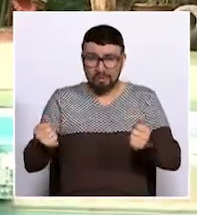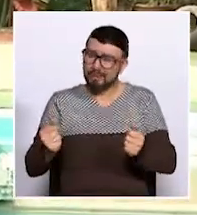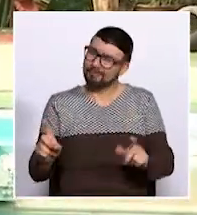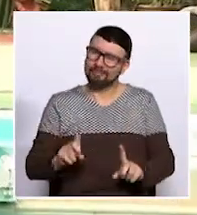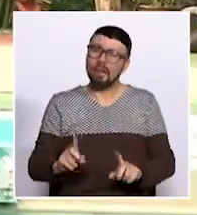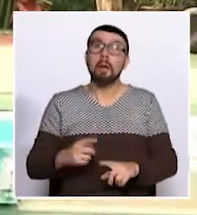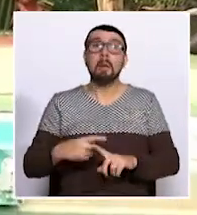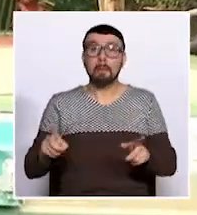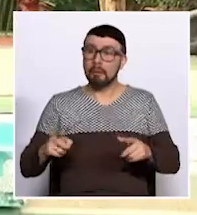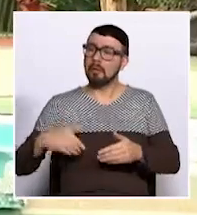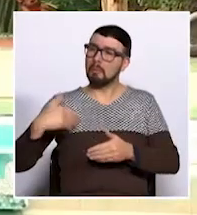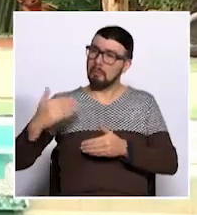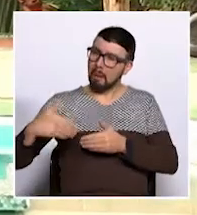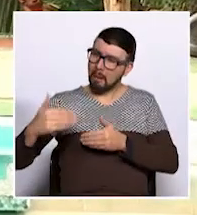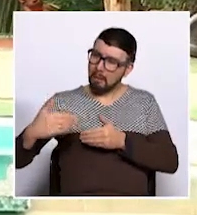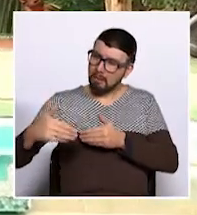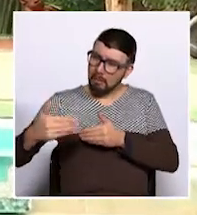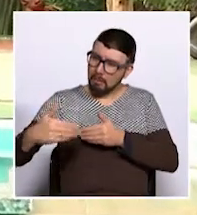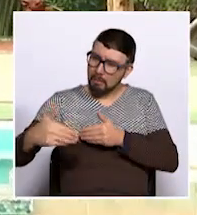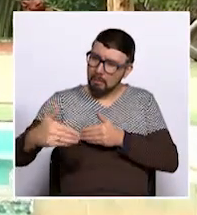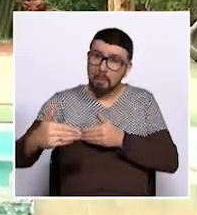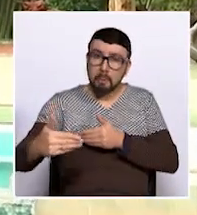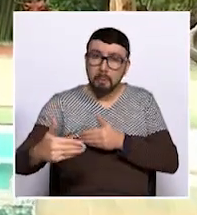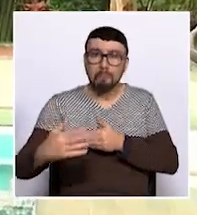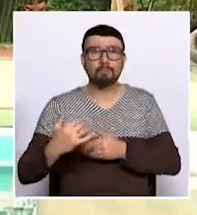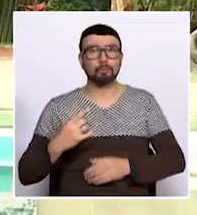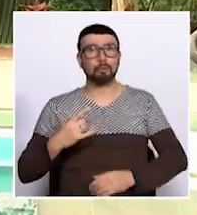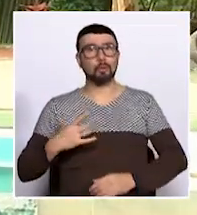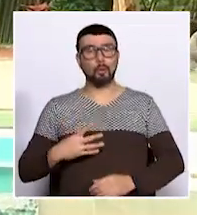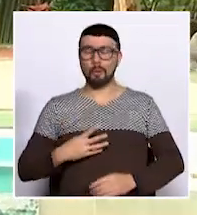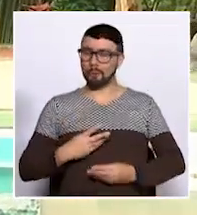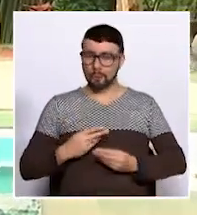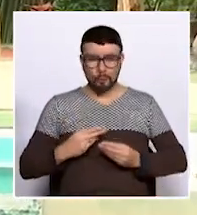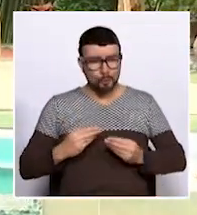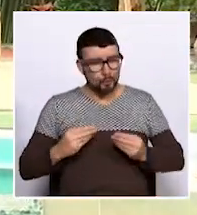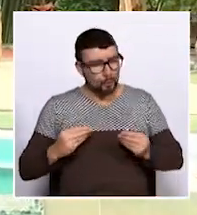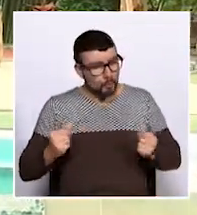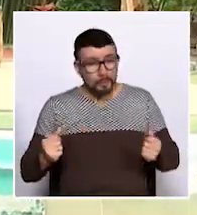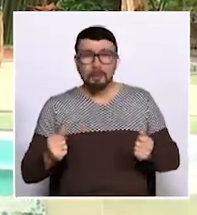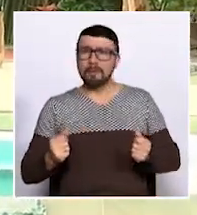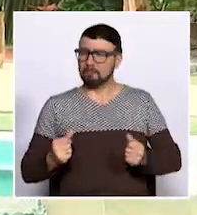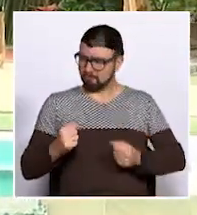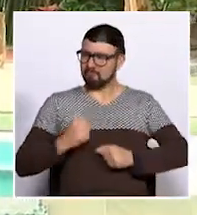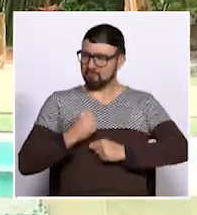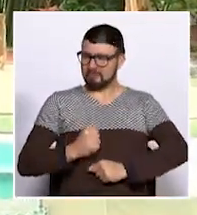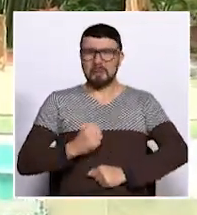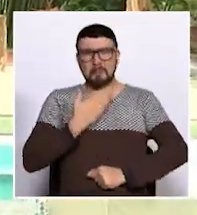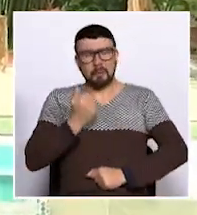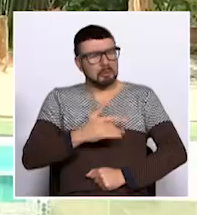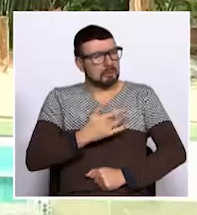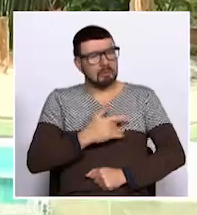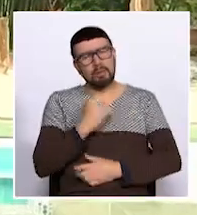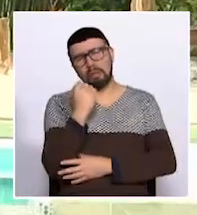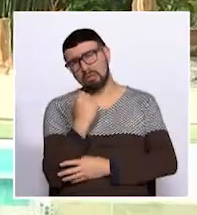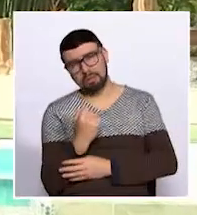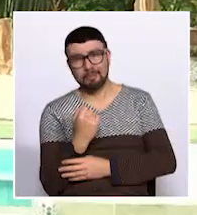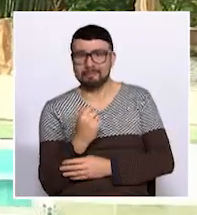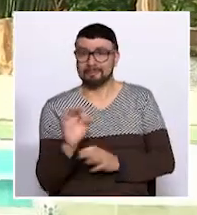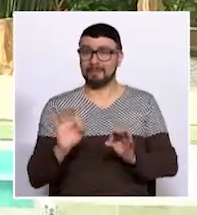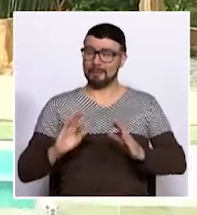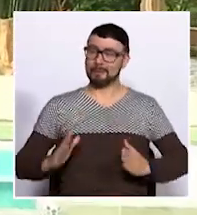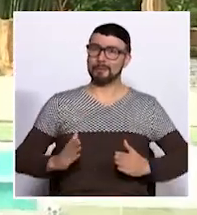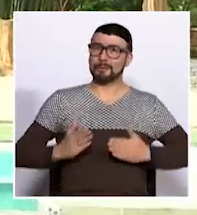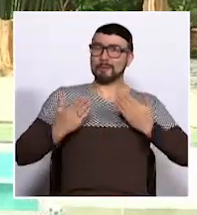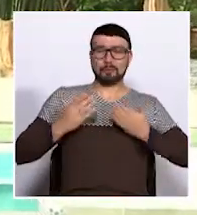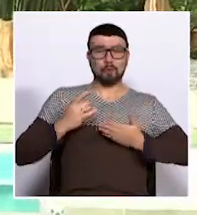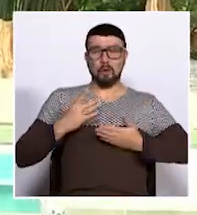va a hacer que el proceso del dolor disminuya y que sea más prolongado el estado de satisfacción, o sea, estar sin